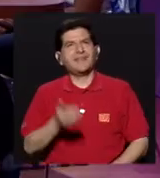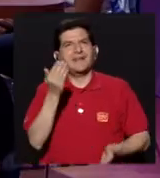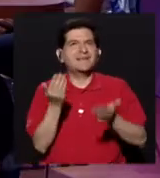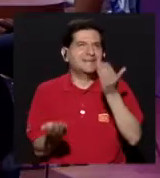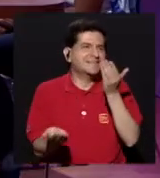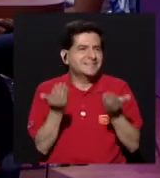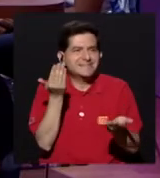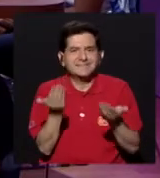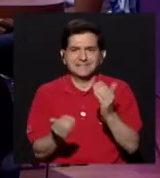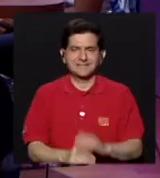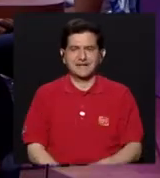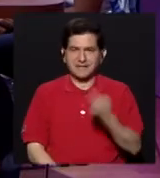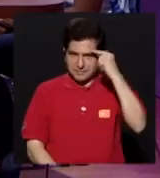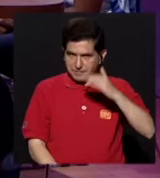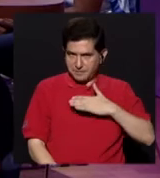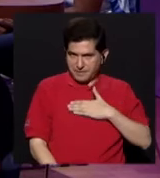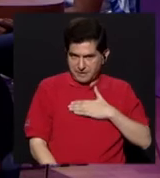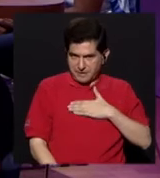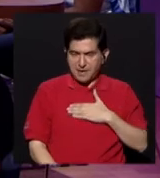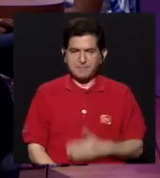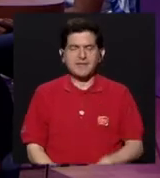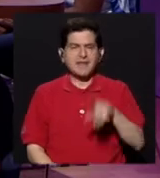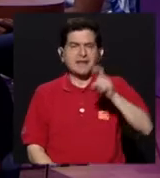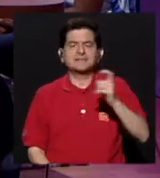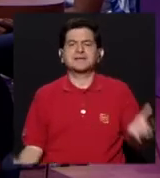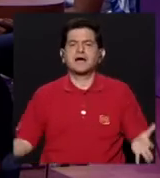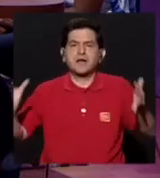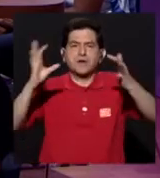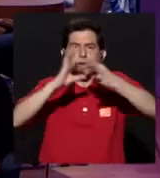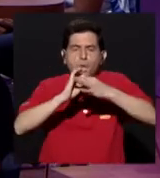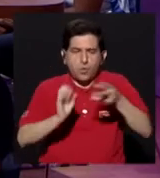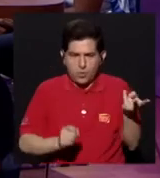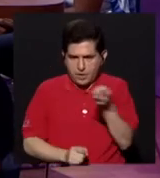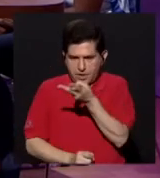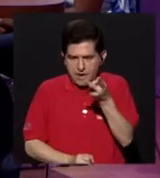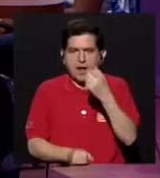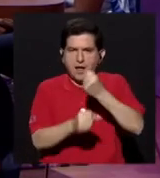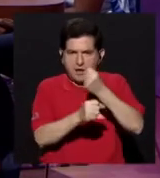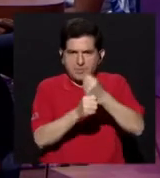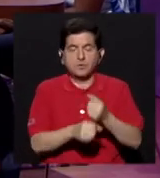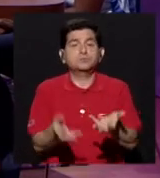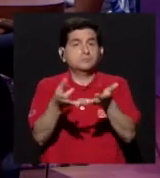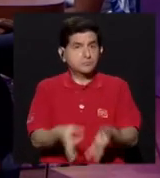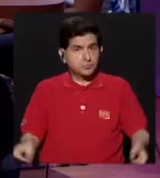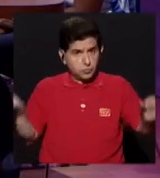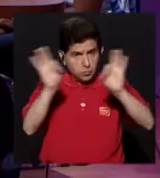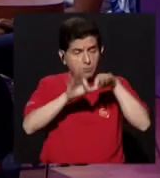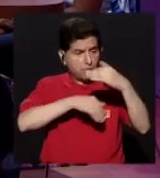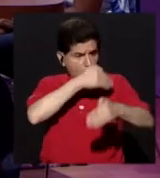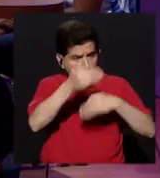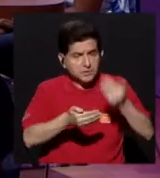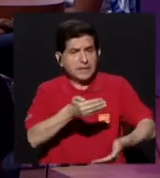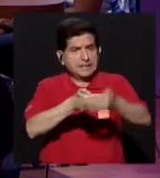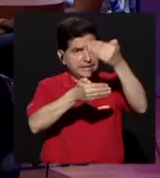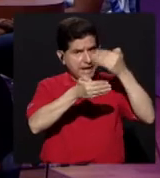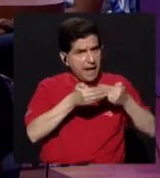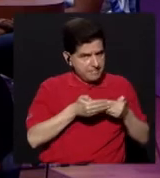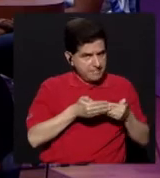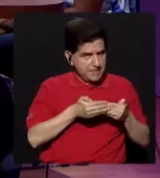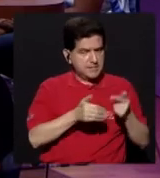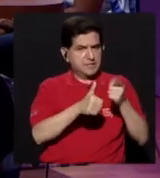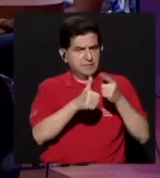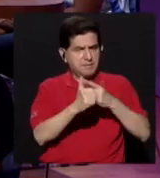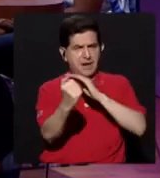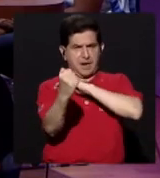fue ese unir esfuerzos diferentes, porque sí es importante ese proceso previo,